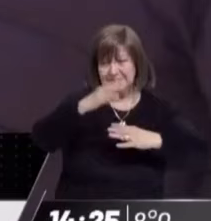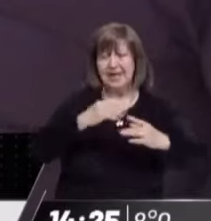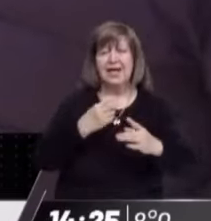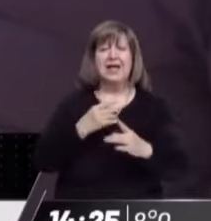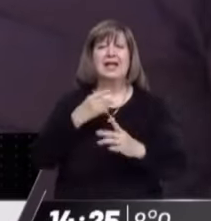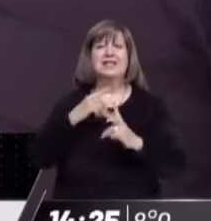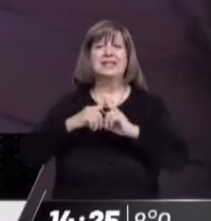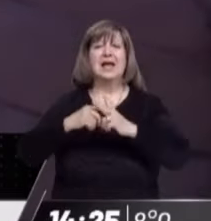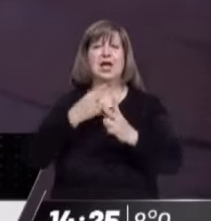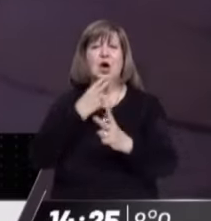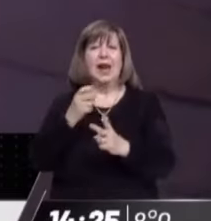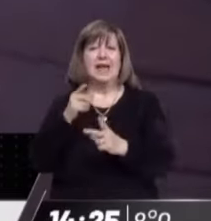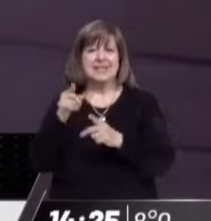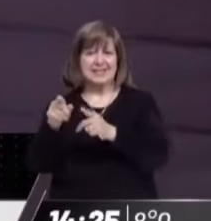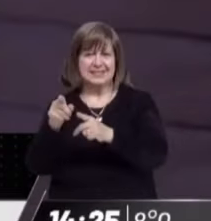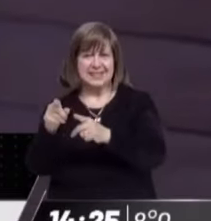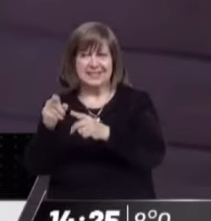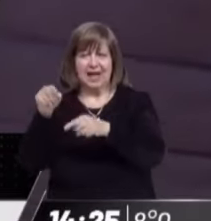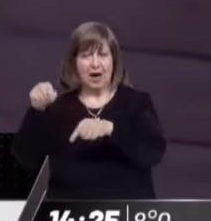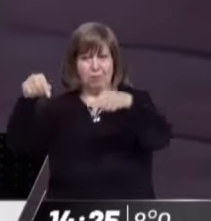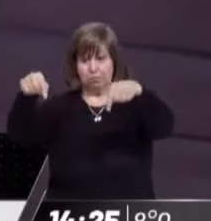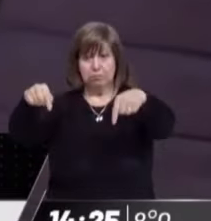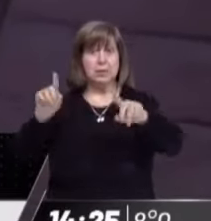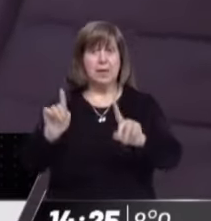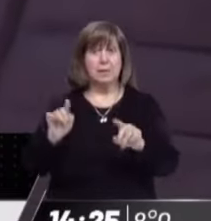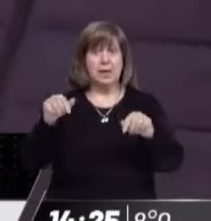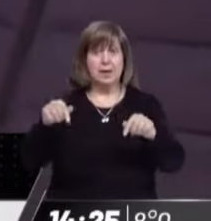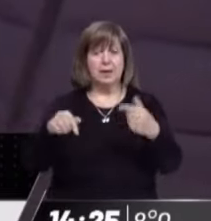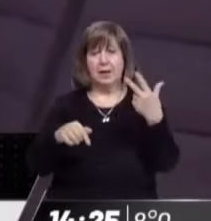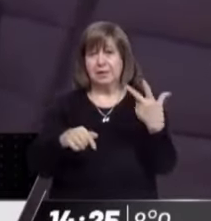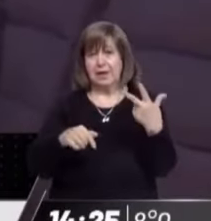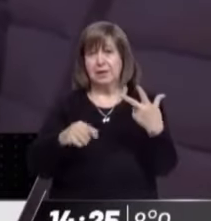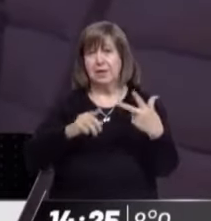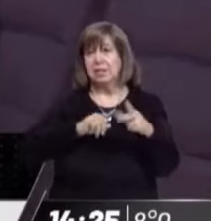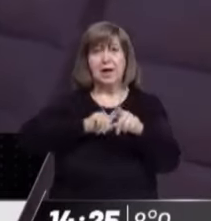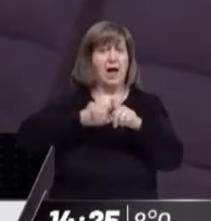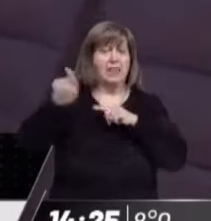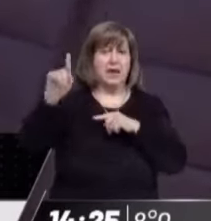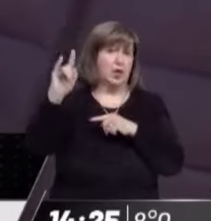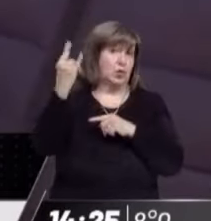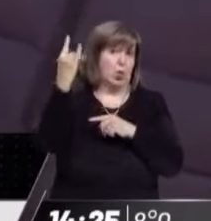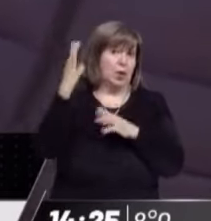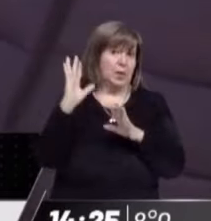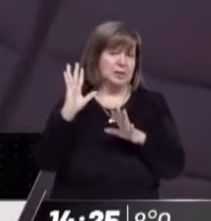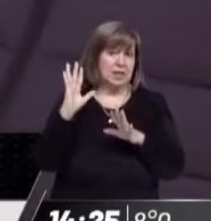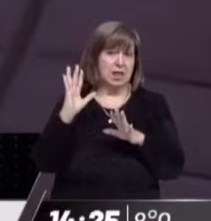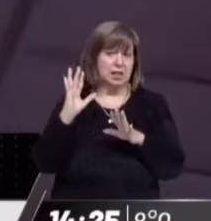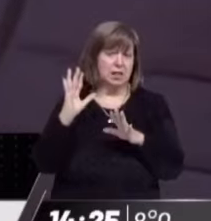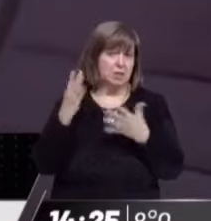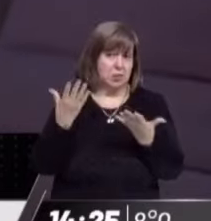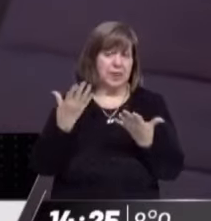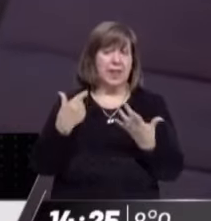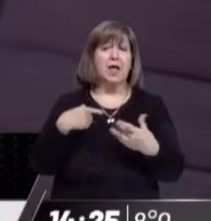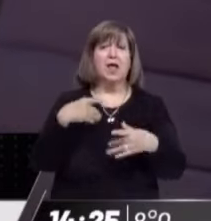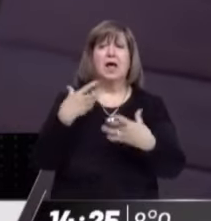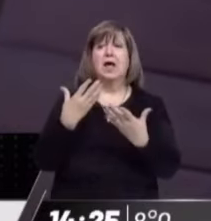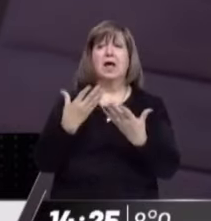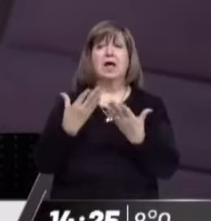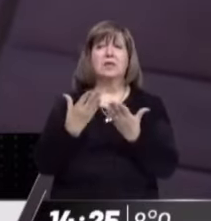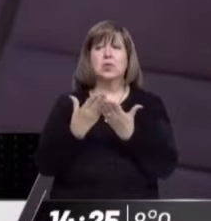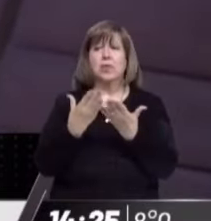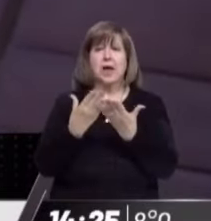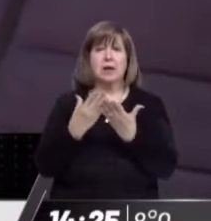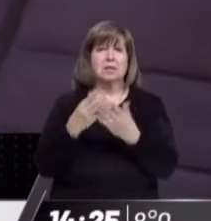trabajo que quieran hacer. Que te decía cuenta? Que de acá pueden ir a una universidad si quieren estudiar de médico, porque... Lo que le abre la